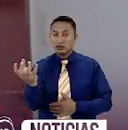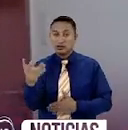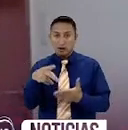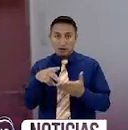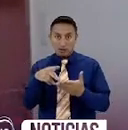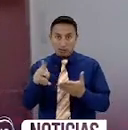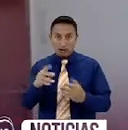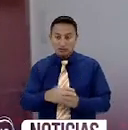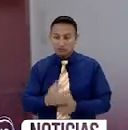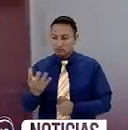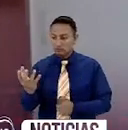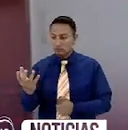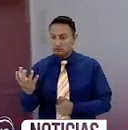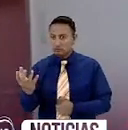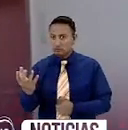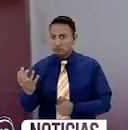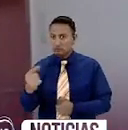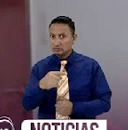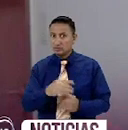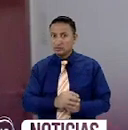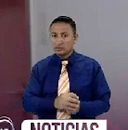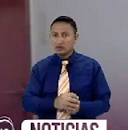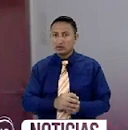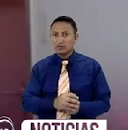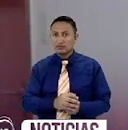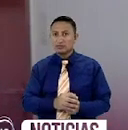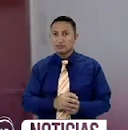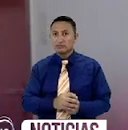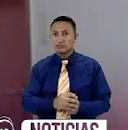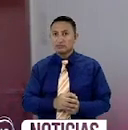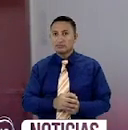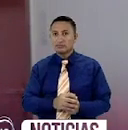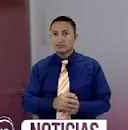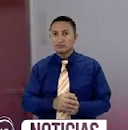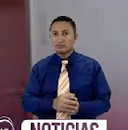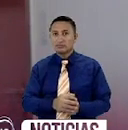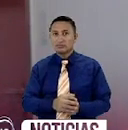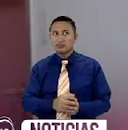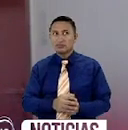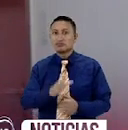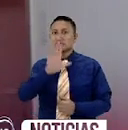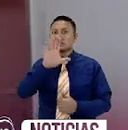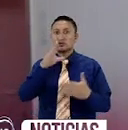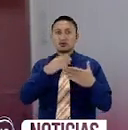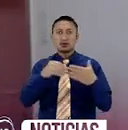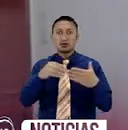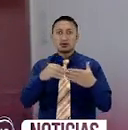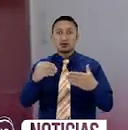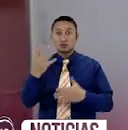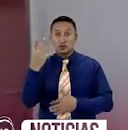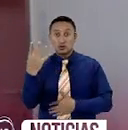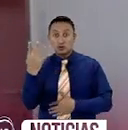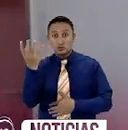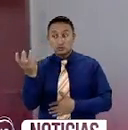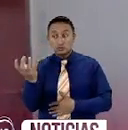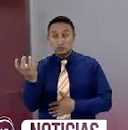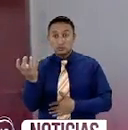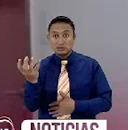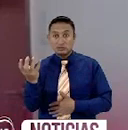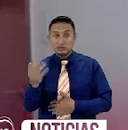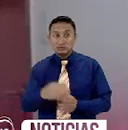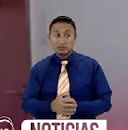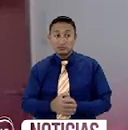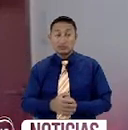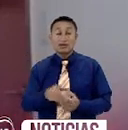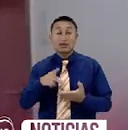pagar Eh me cobran 4000 pes como unos 5 por cuatro tomates hay tarifas de